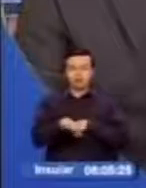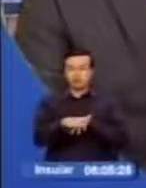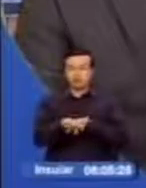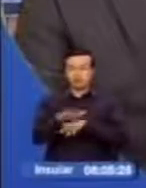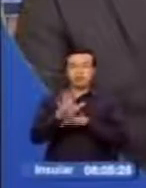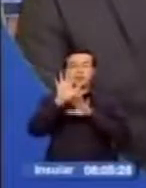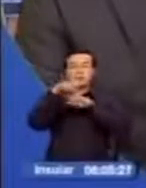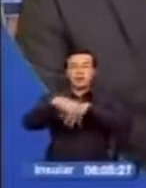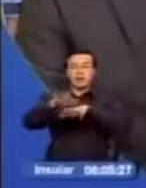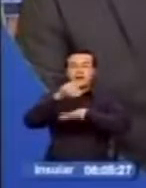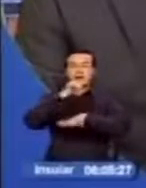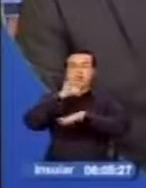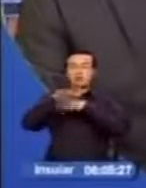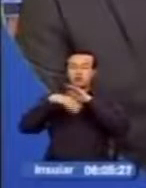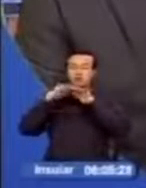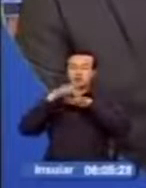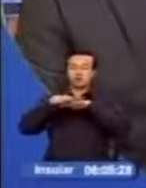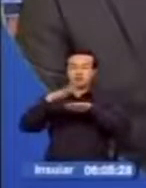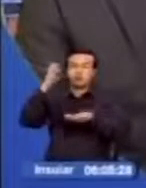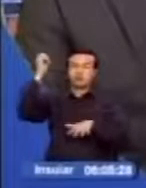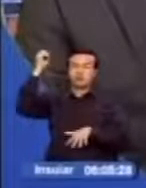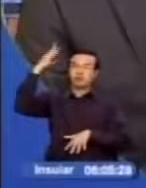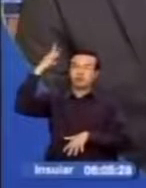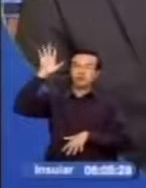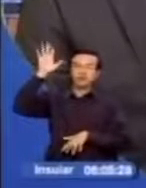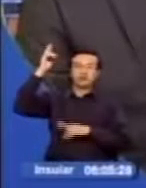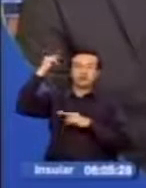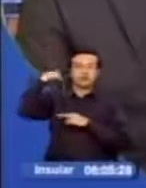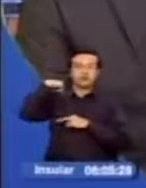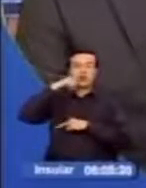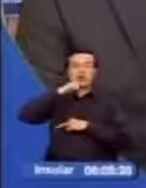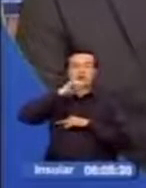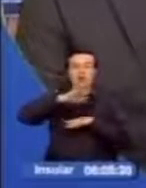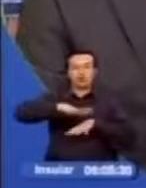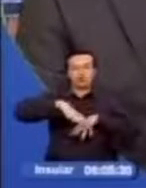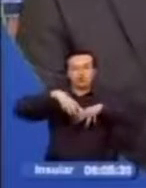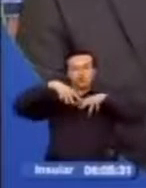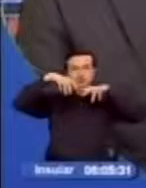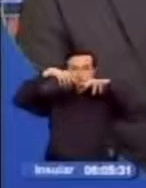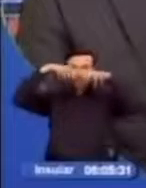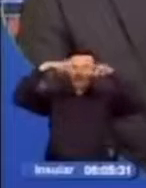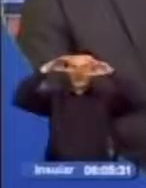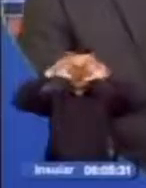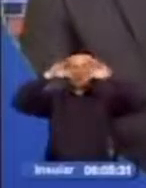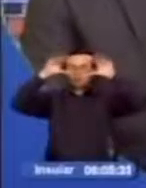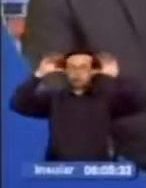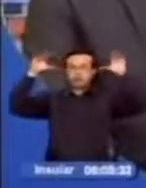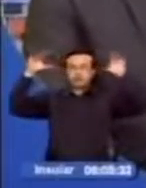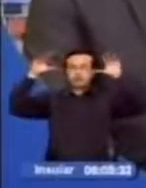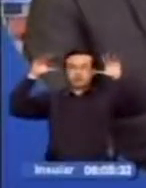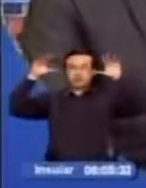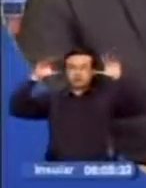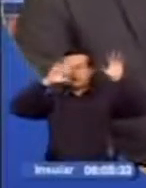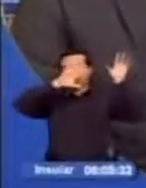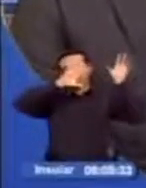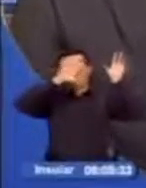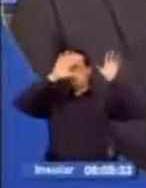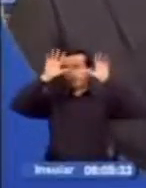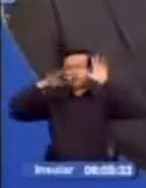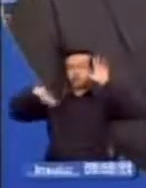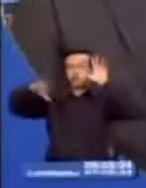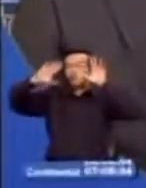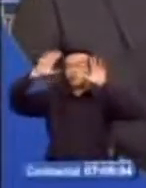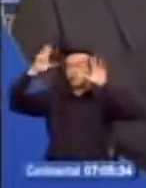en el mar, ¿verdad? Pero el sol juega el papel de levantarlas, evaporarlas, formar las nubes, llevar a las